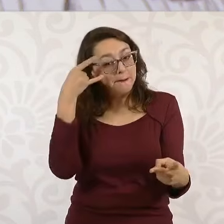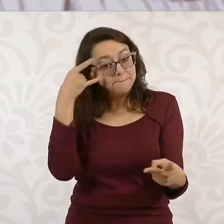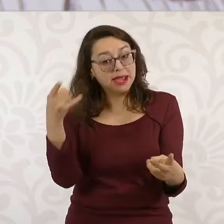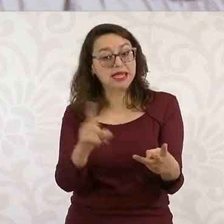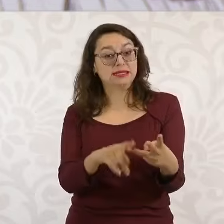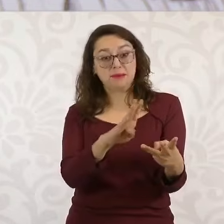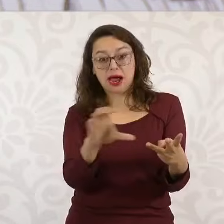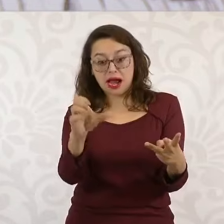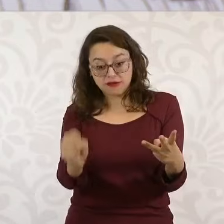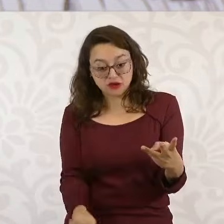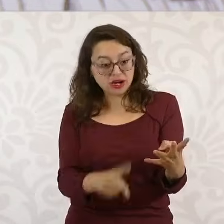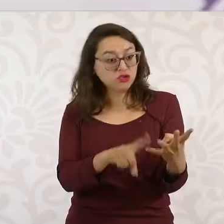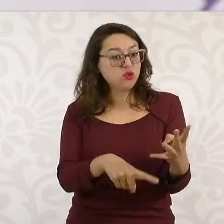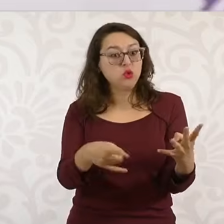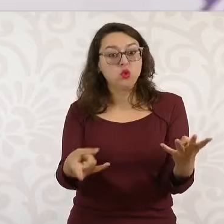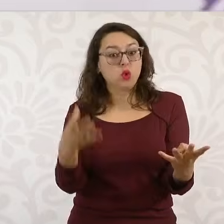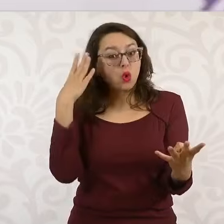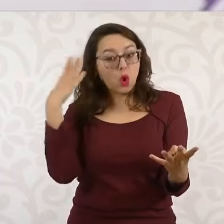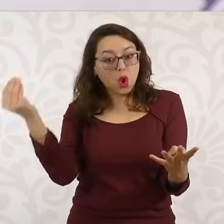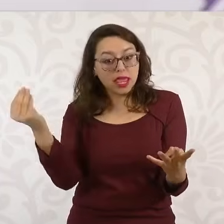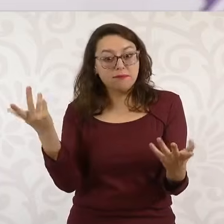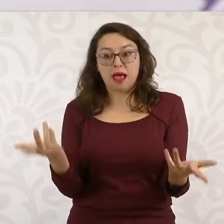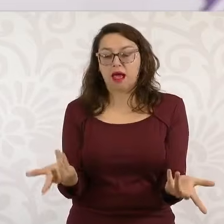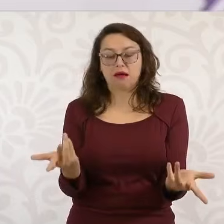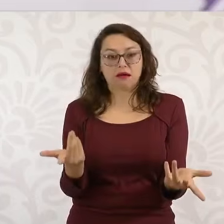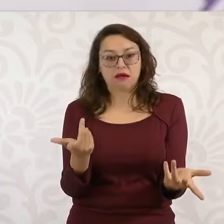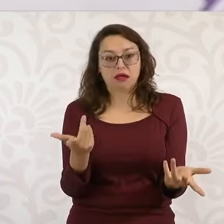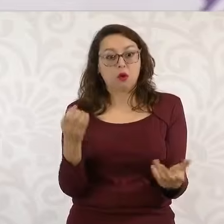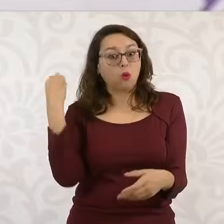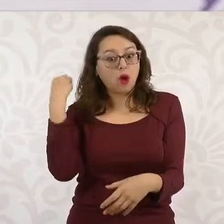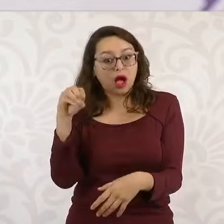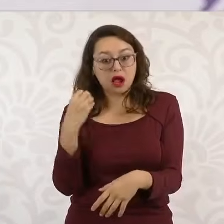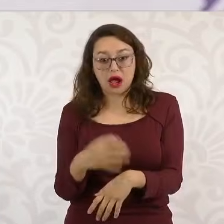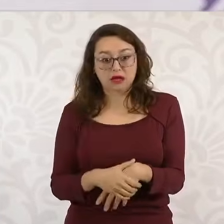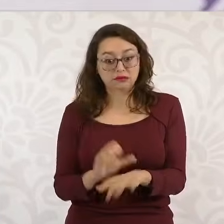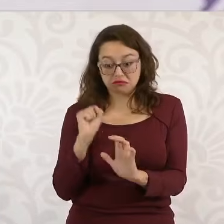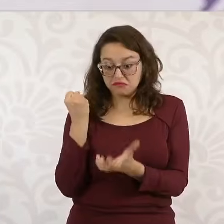California Sur, Colima, los estados más pequeños, o Oaxaca.